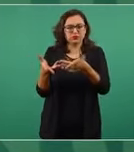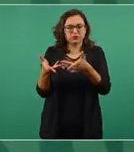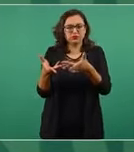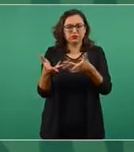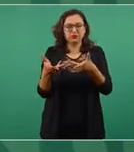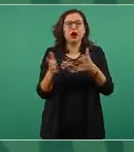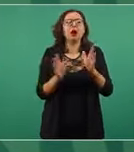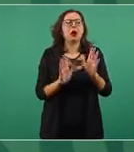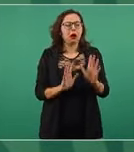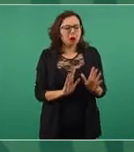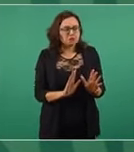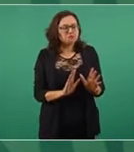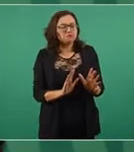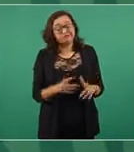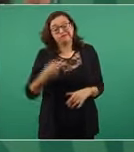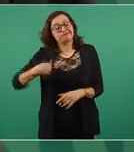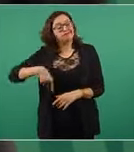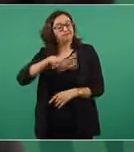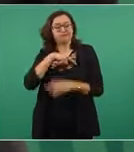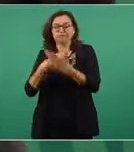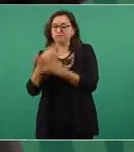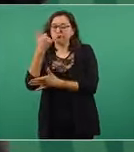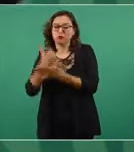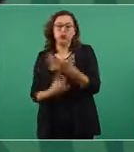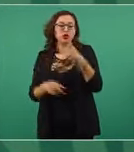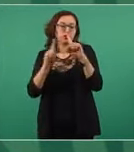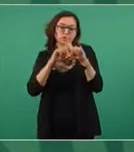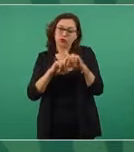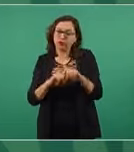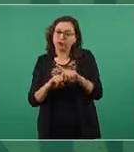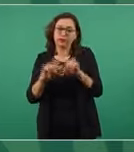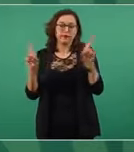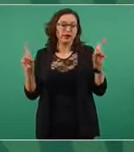Entonces, a lo mejor no vamos a poder llegar a todos,